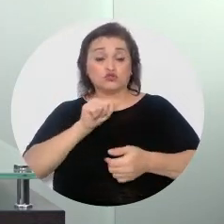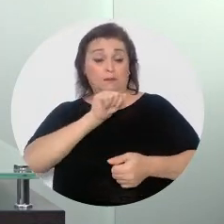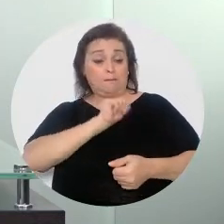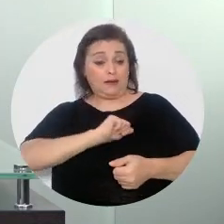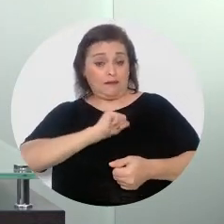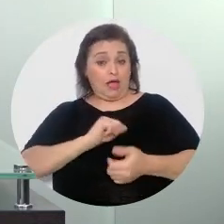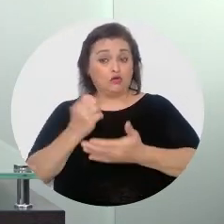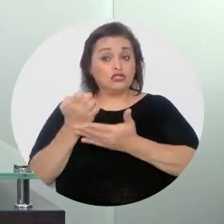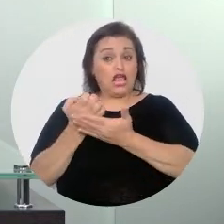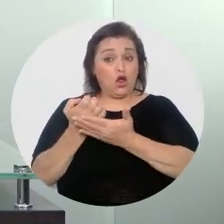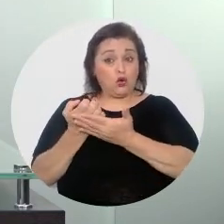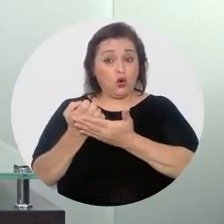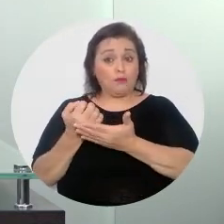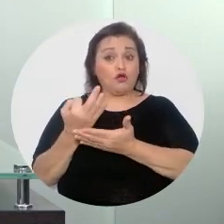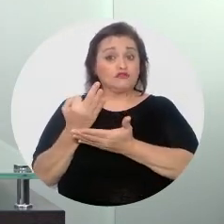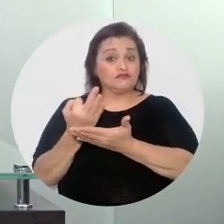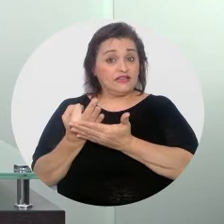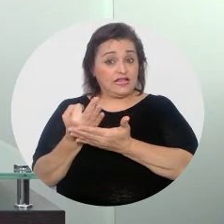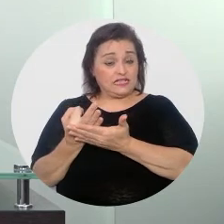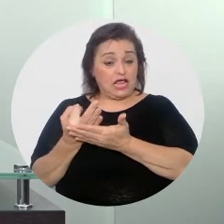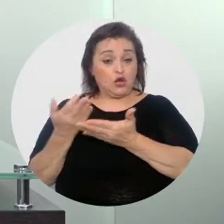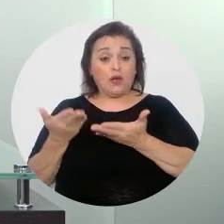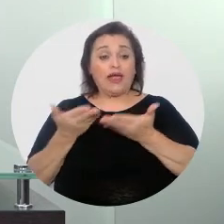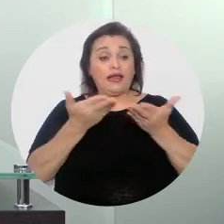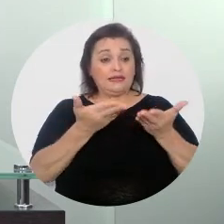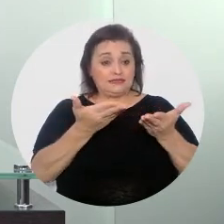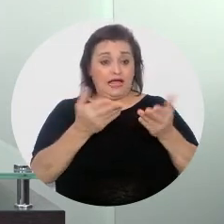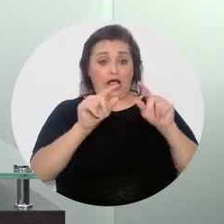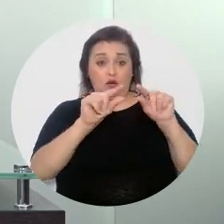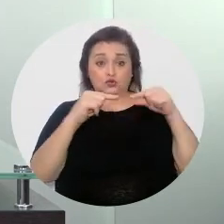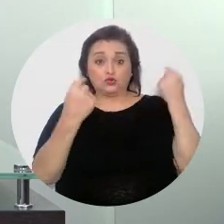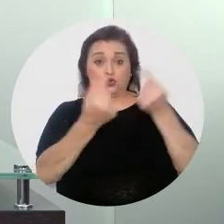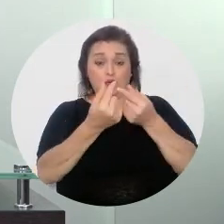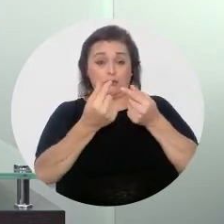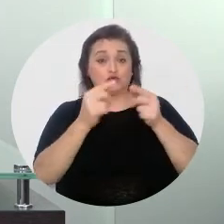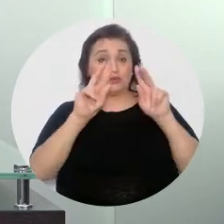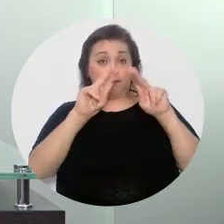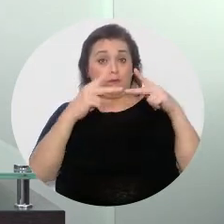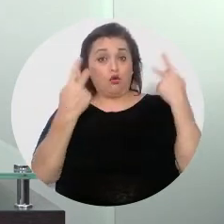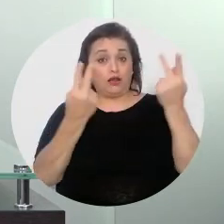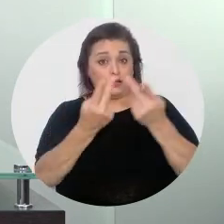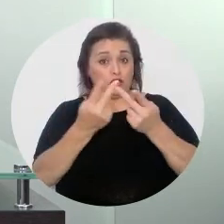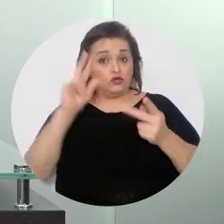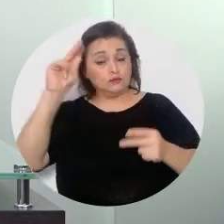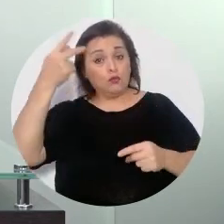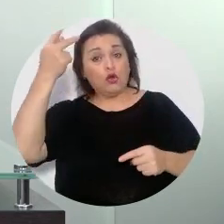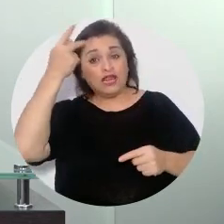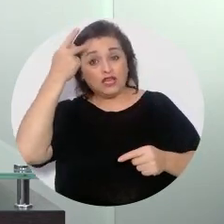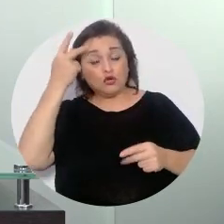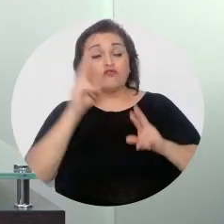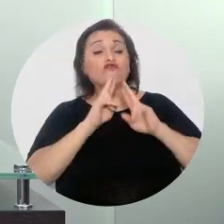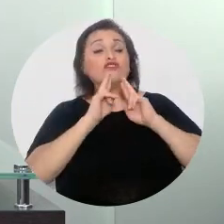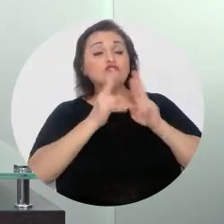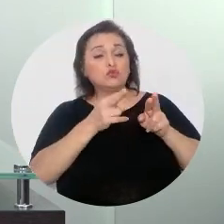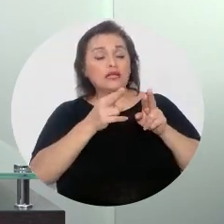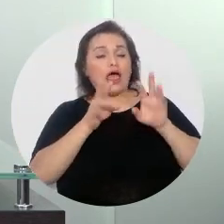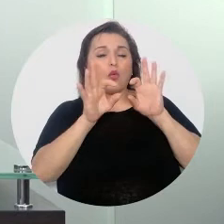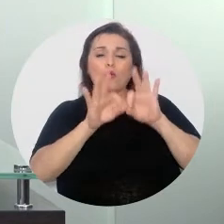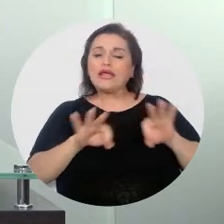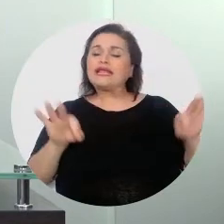recursos económicos y financieros que reciben las agrupaciones políticas como resultado de